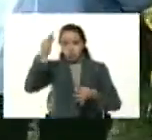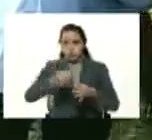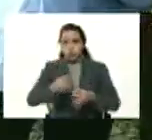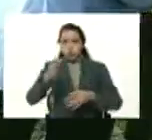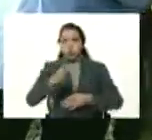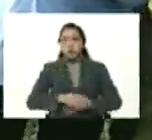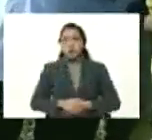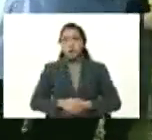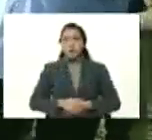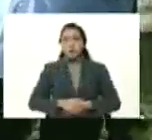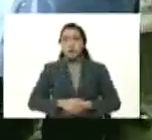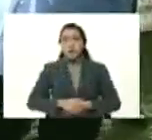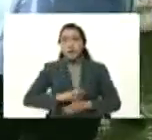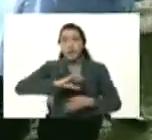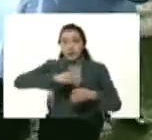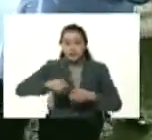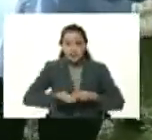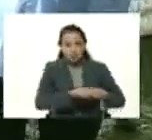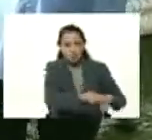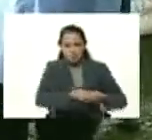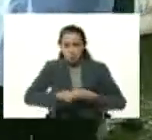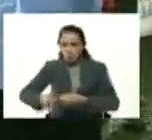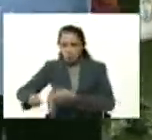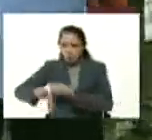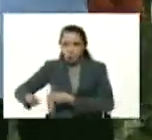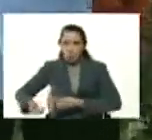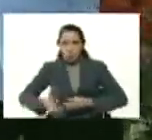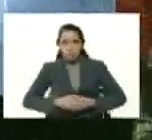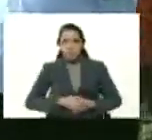Amarilla. ¿Qué me dice Tapa Amarilla?